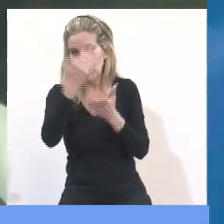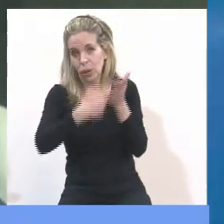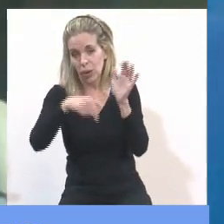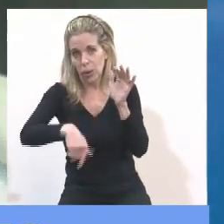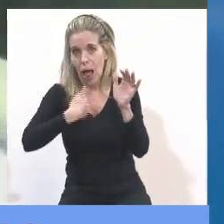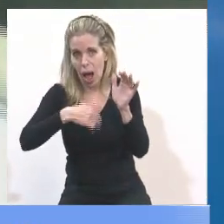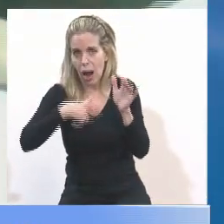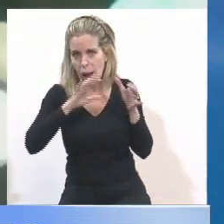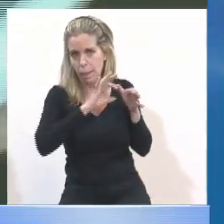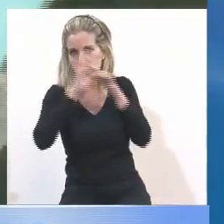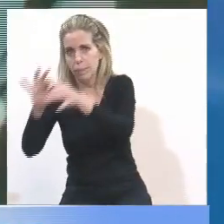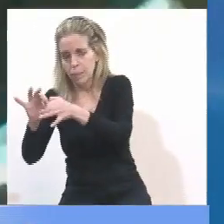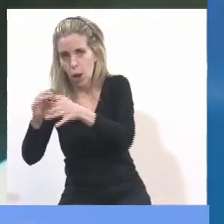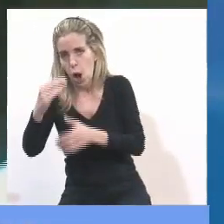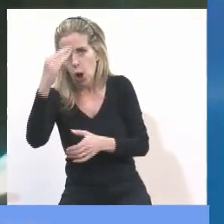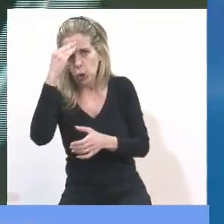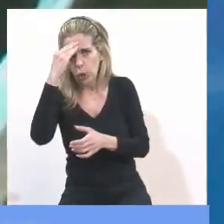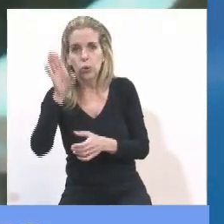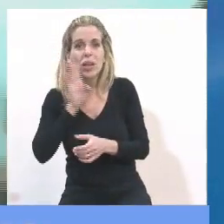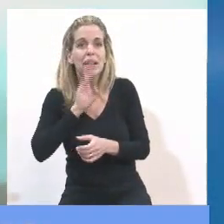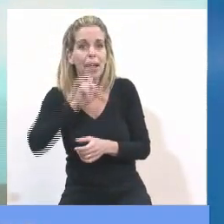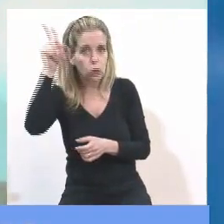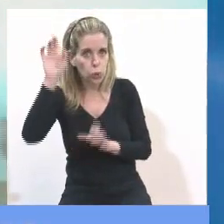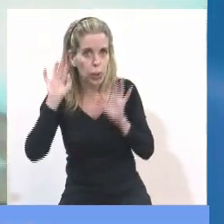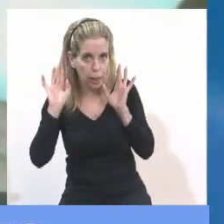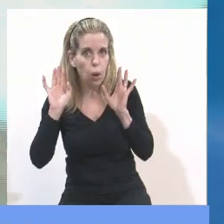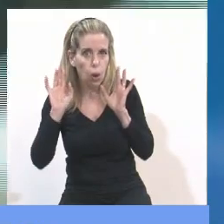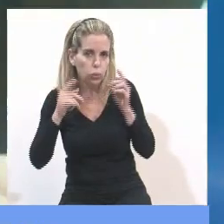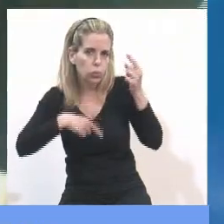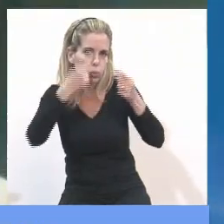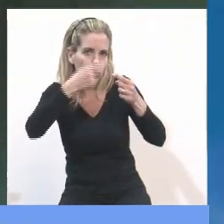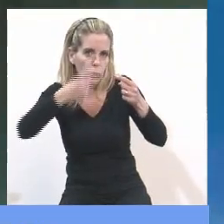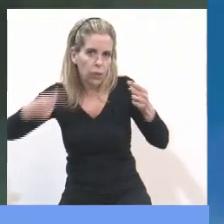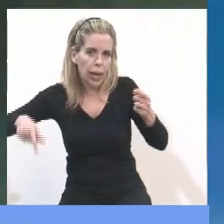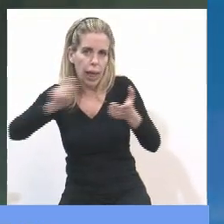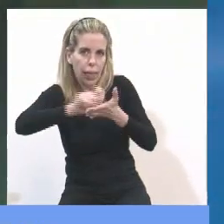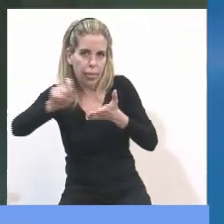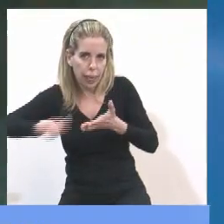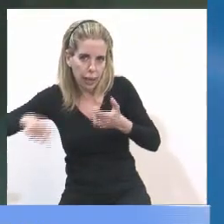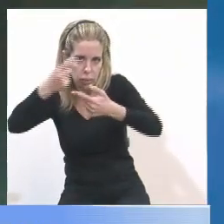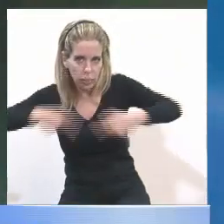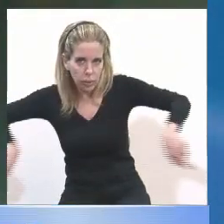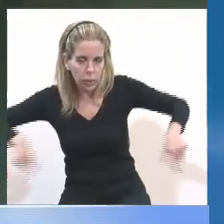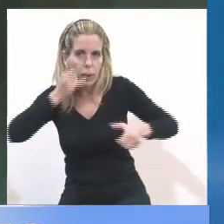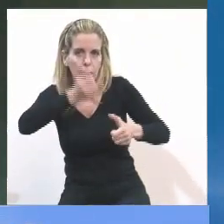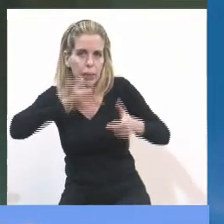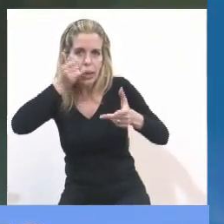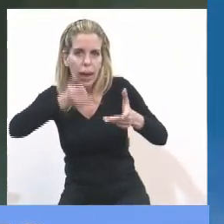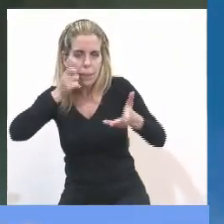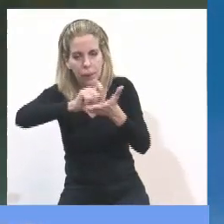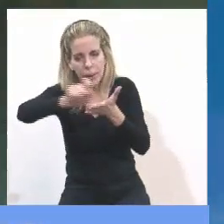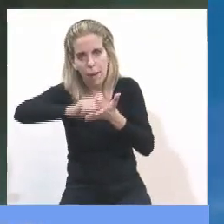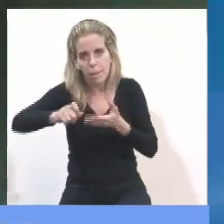tienen que ver con la Constitución de los Estados Unidos. Y allí Hamilton, Madison y varios más explican el porqué de